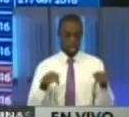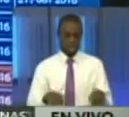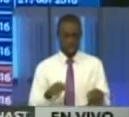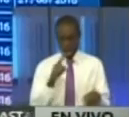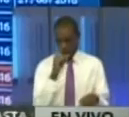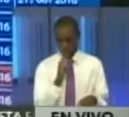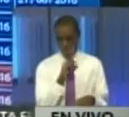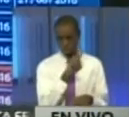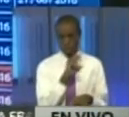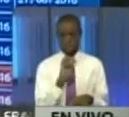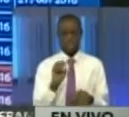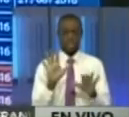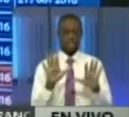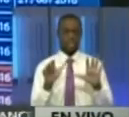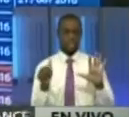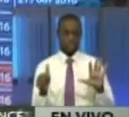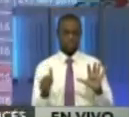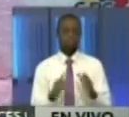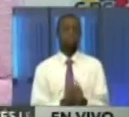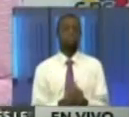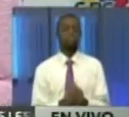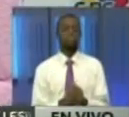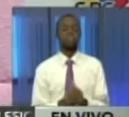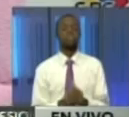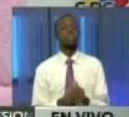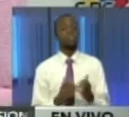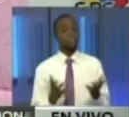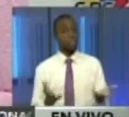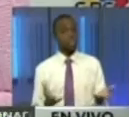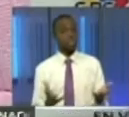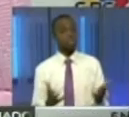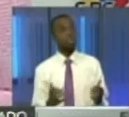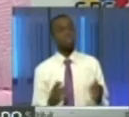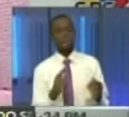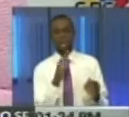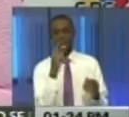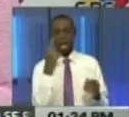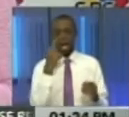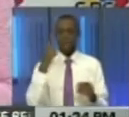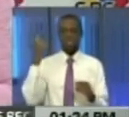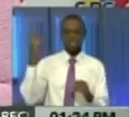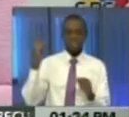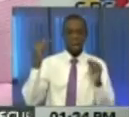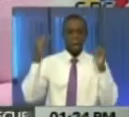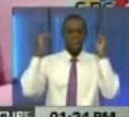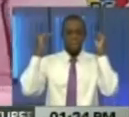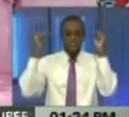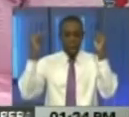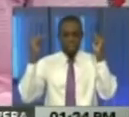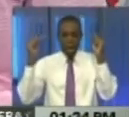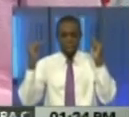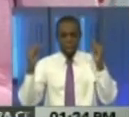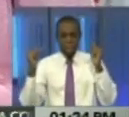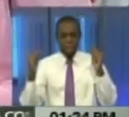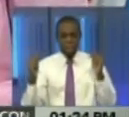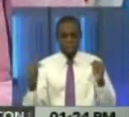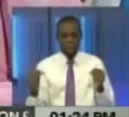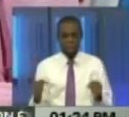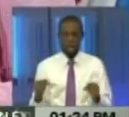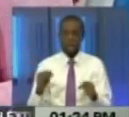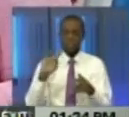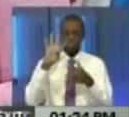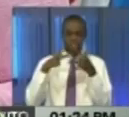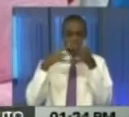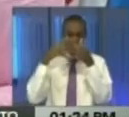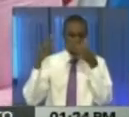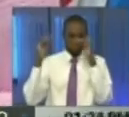Antes que veamos cada uno de los renglones de este cronograma, yo